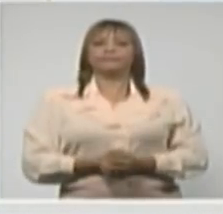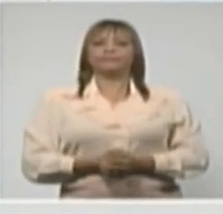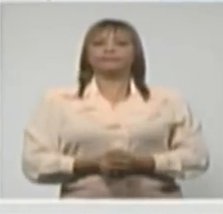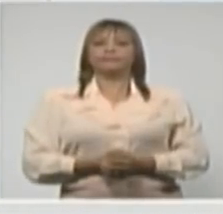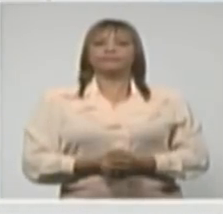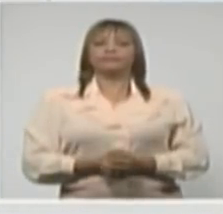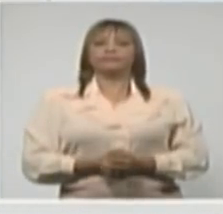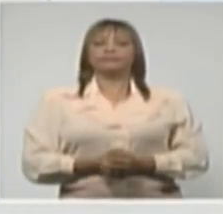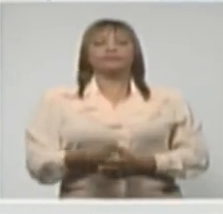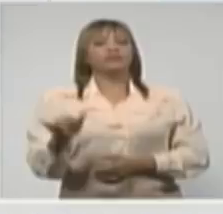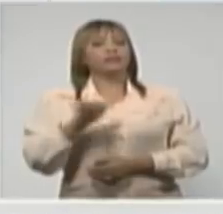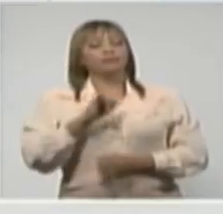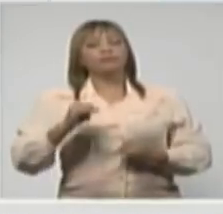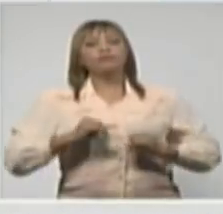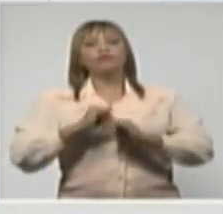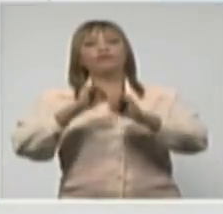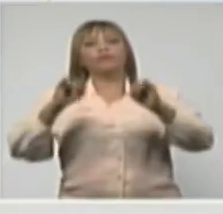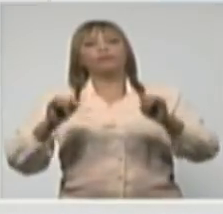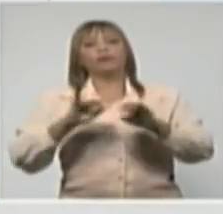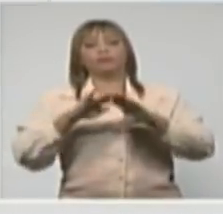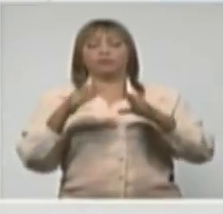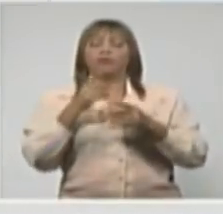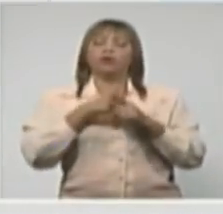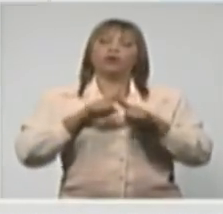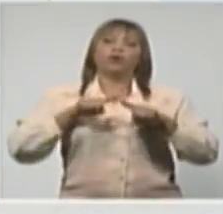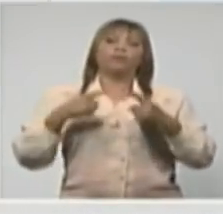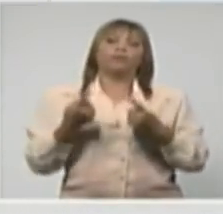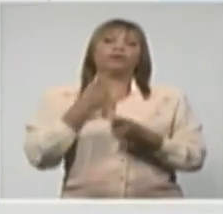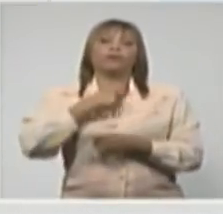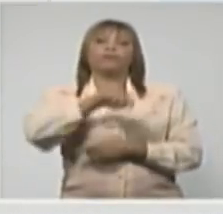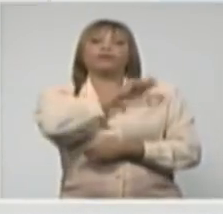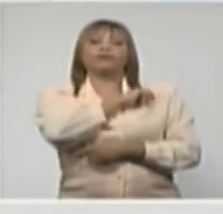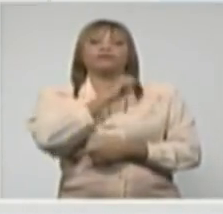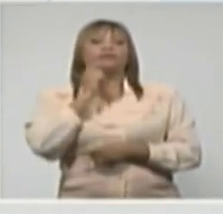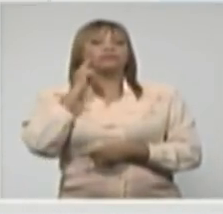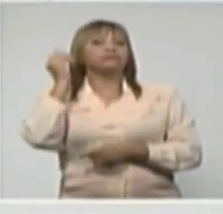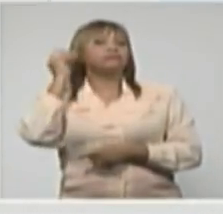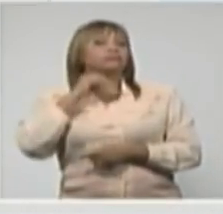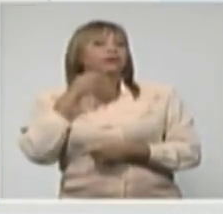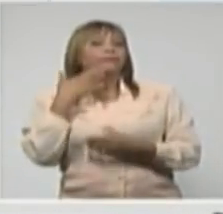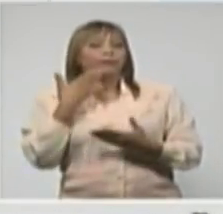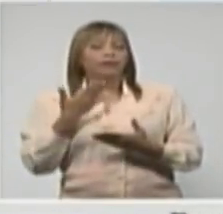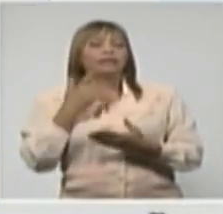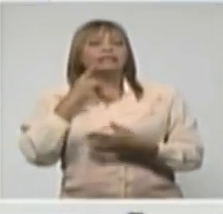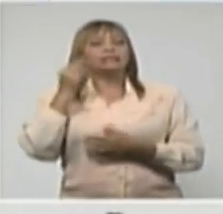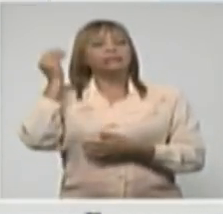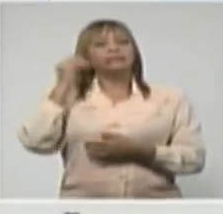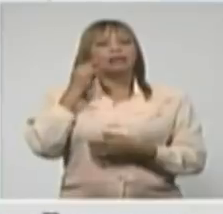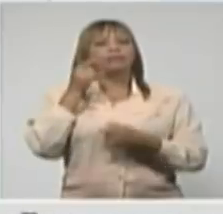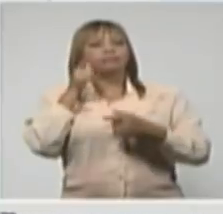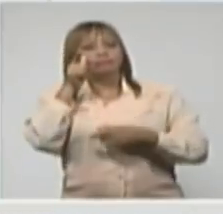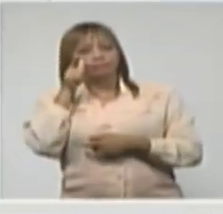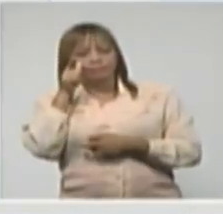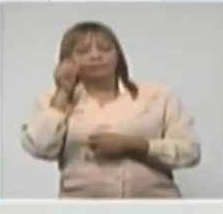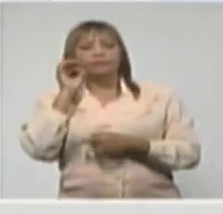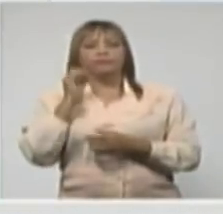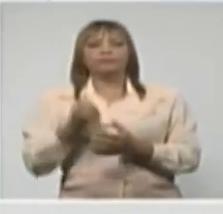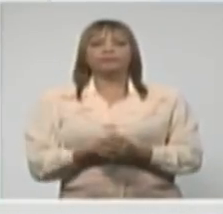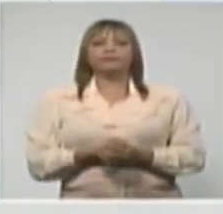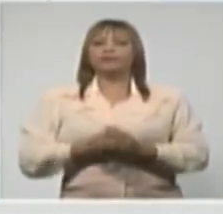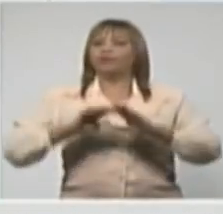Igualmente informamos, porque nuestra población está atenta a todo esto, a estos